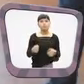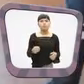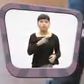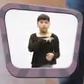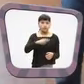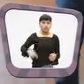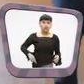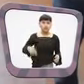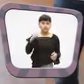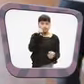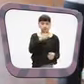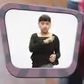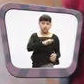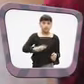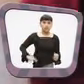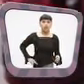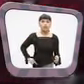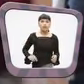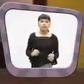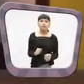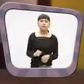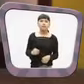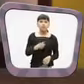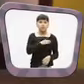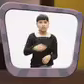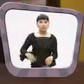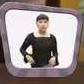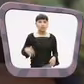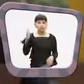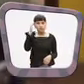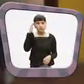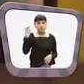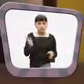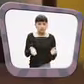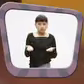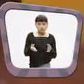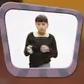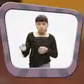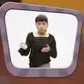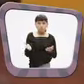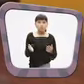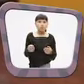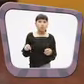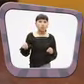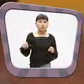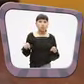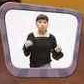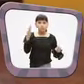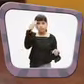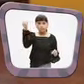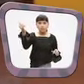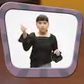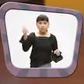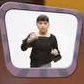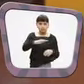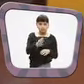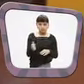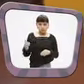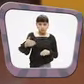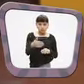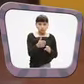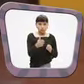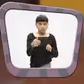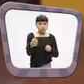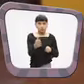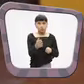cerca al rey y a la reina. El rey, ¿sabe a cuál lado va a ir? Me gustaría ser un peón, porque sí,